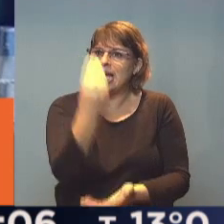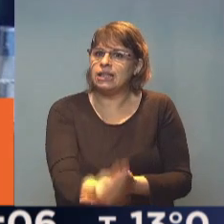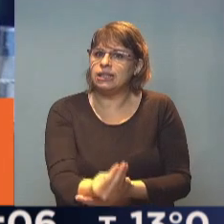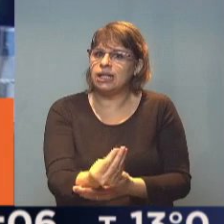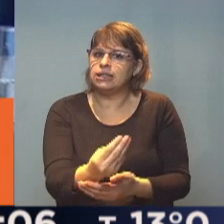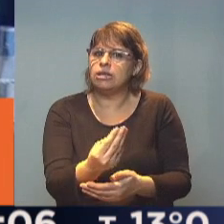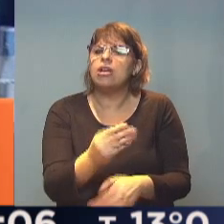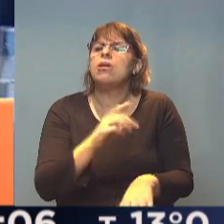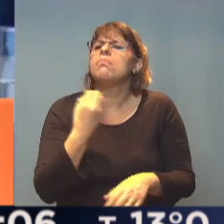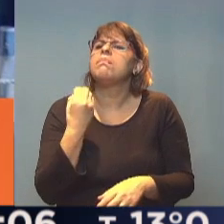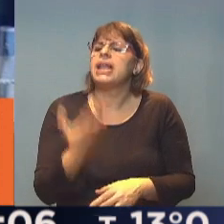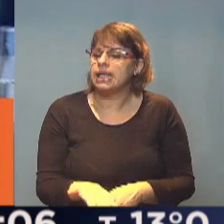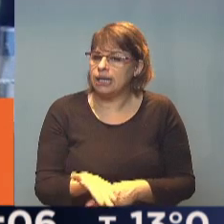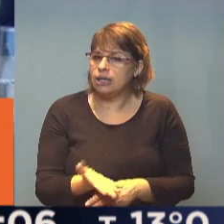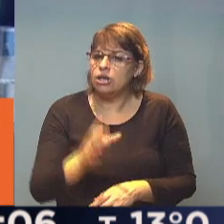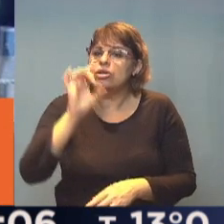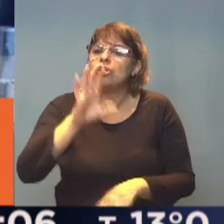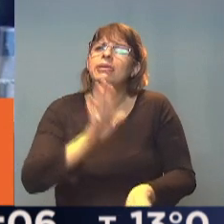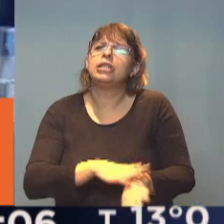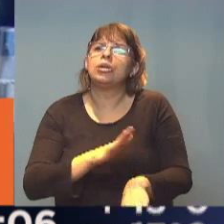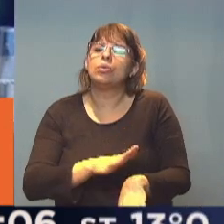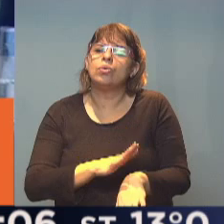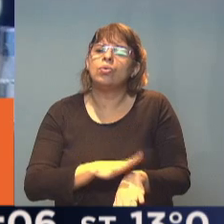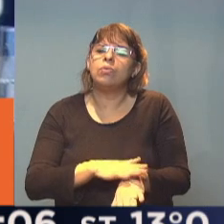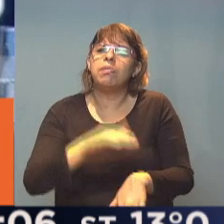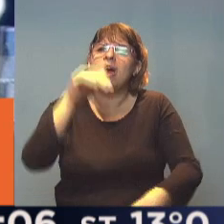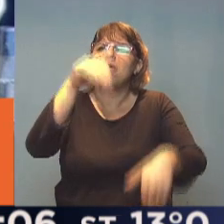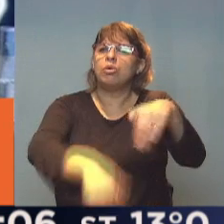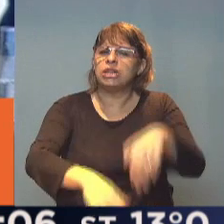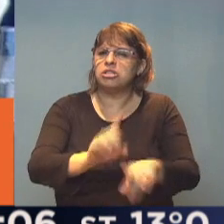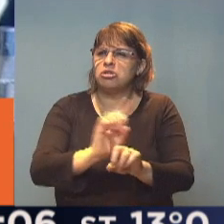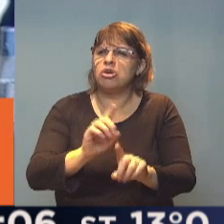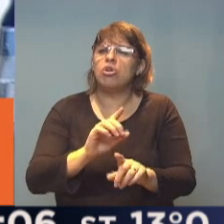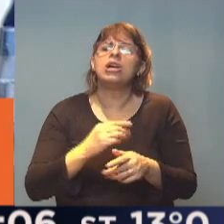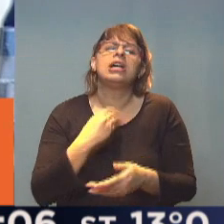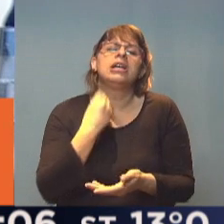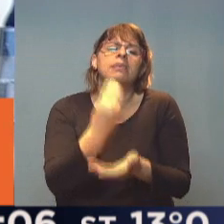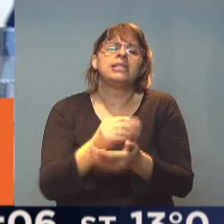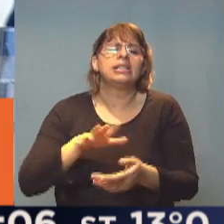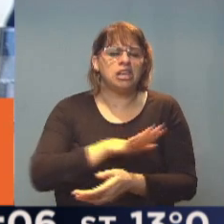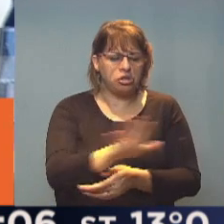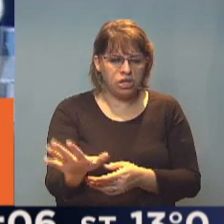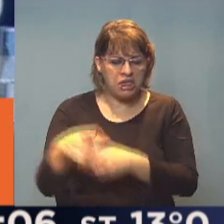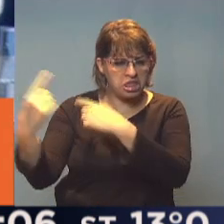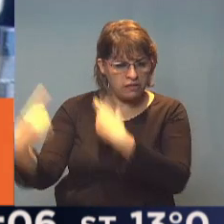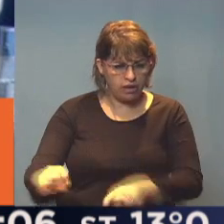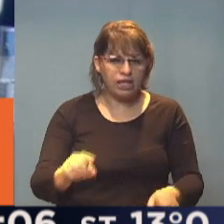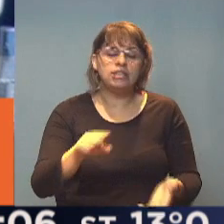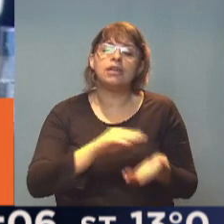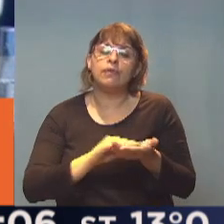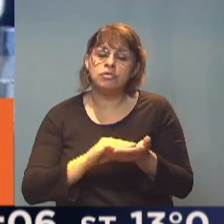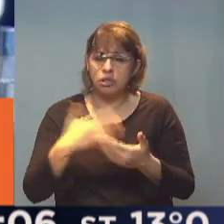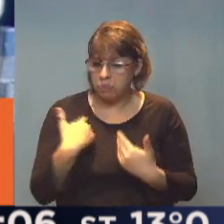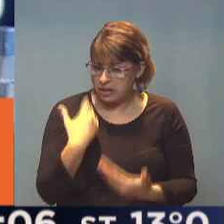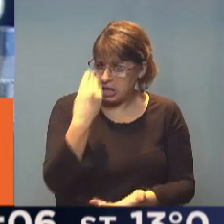para fines electorales y no para representar a la sociedad. Distinto es el caso de los funcionarios que